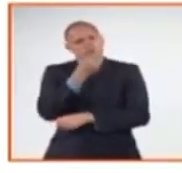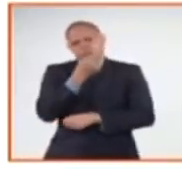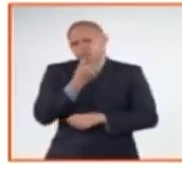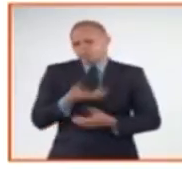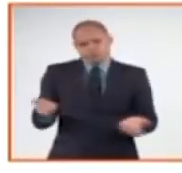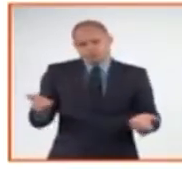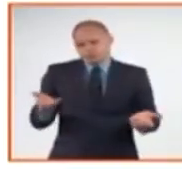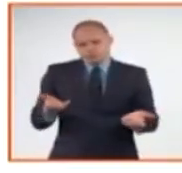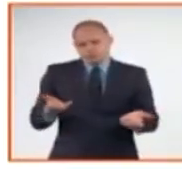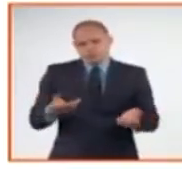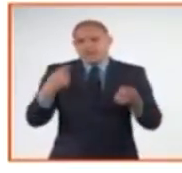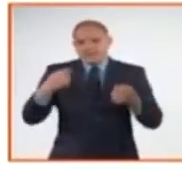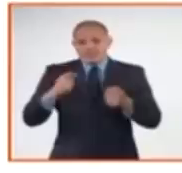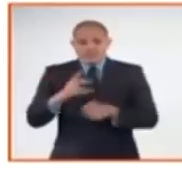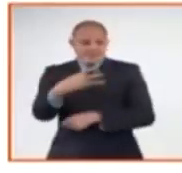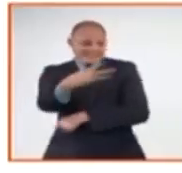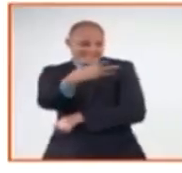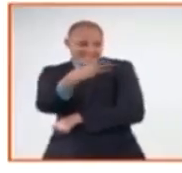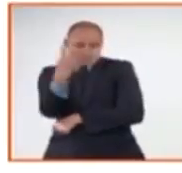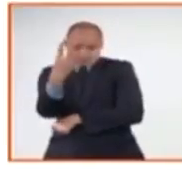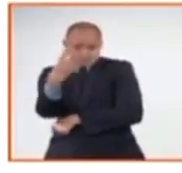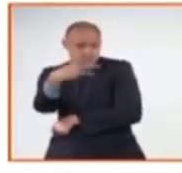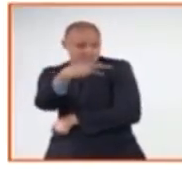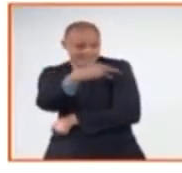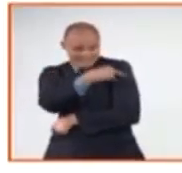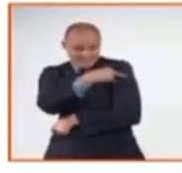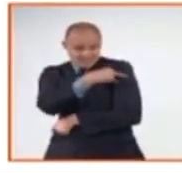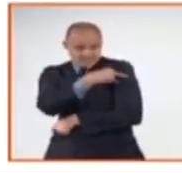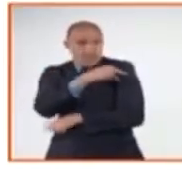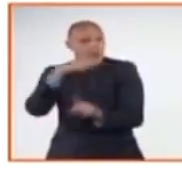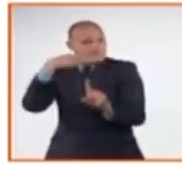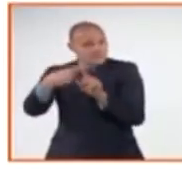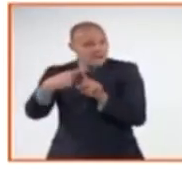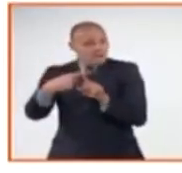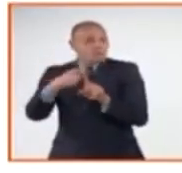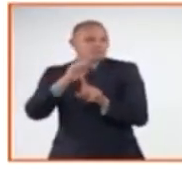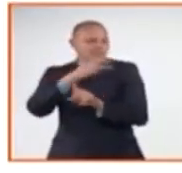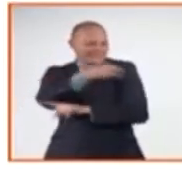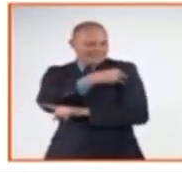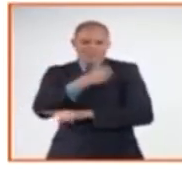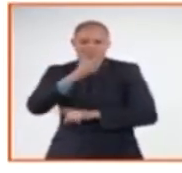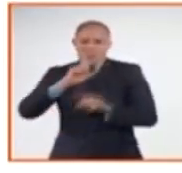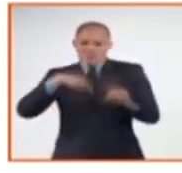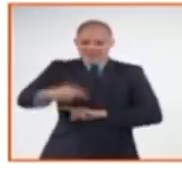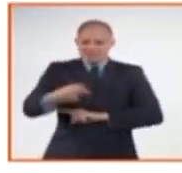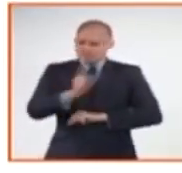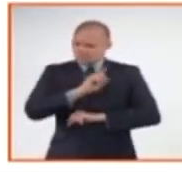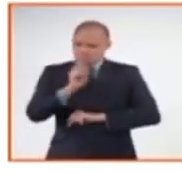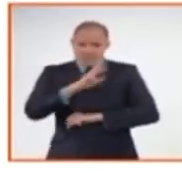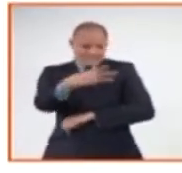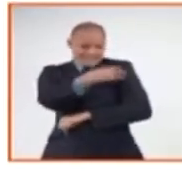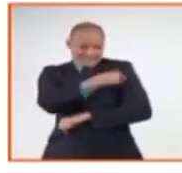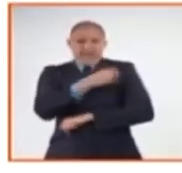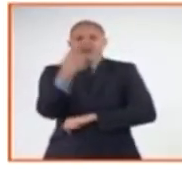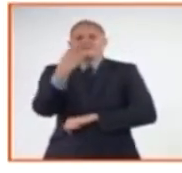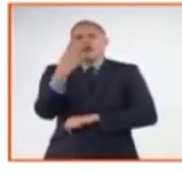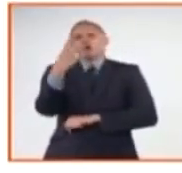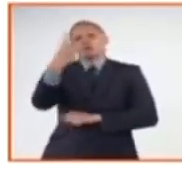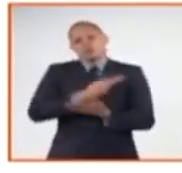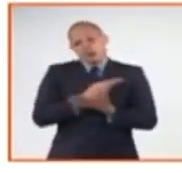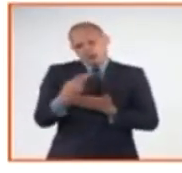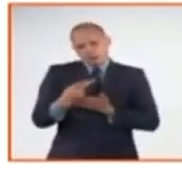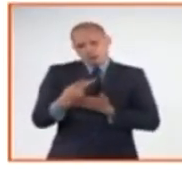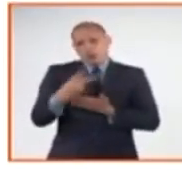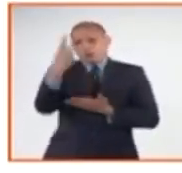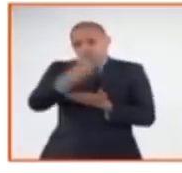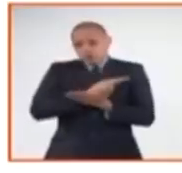neutralizar la variante original que le llamamos que es ésta la dehesa y 14 g la variante beta al éxito y la venta